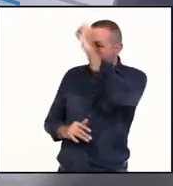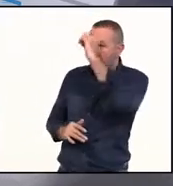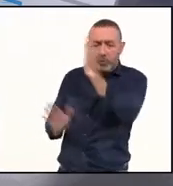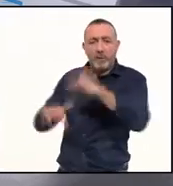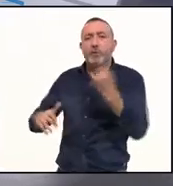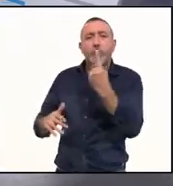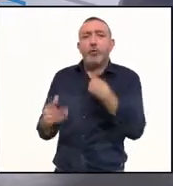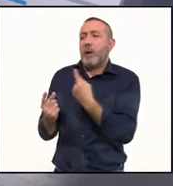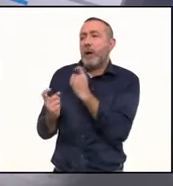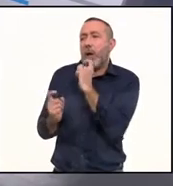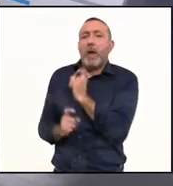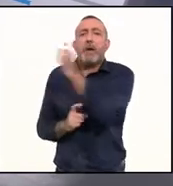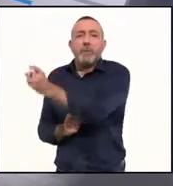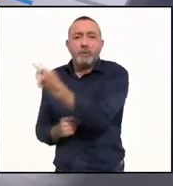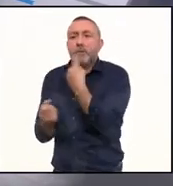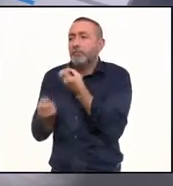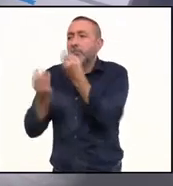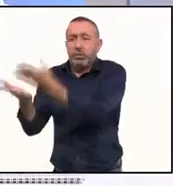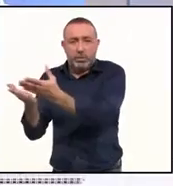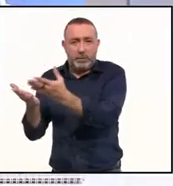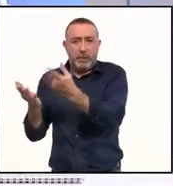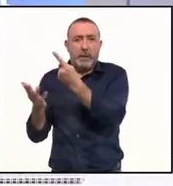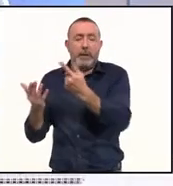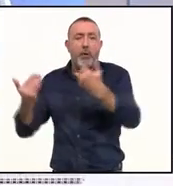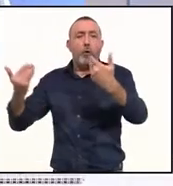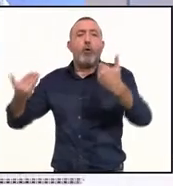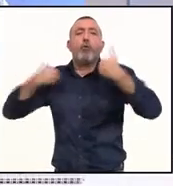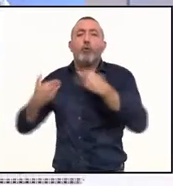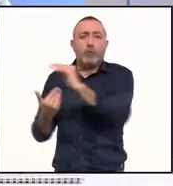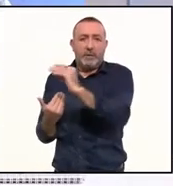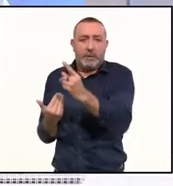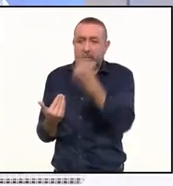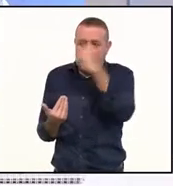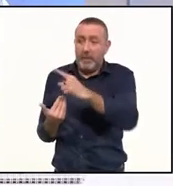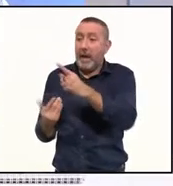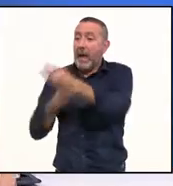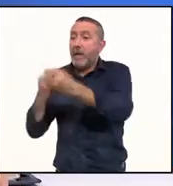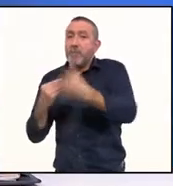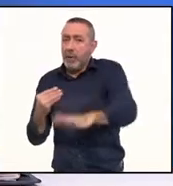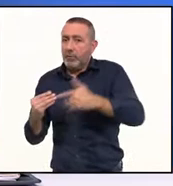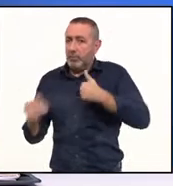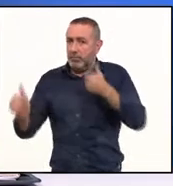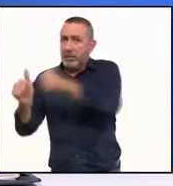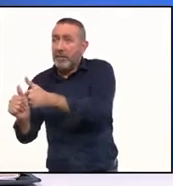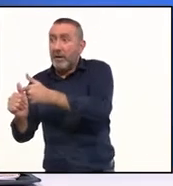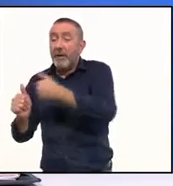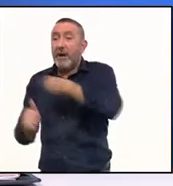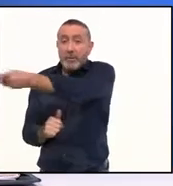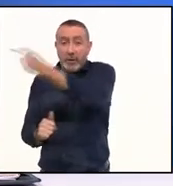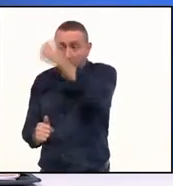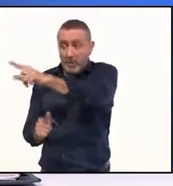recordarle cuáles son las obligaciones de las arcas fallas de la molestarla y que si lo hace que voy a estar allí pero ninguno me ha reconocido